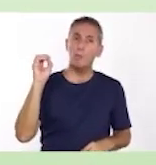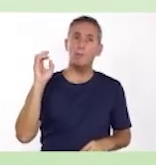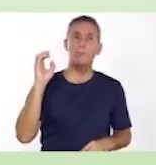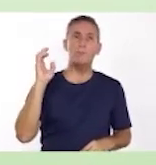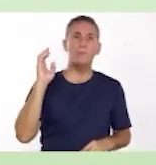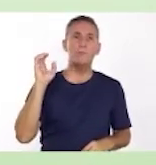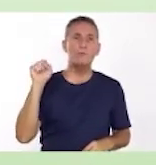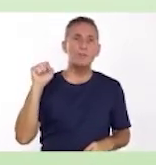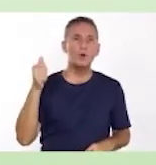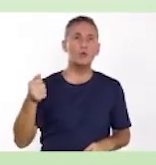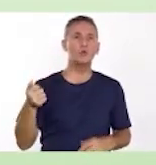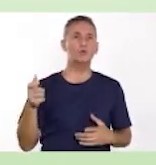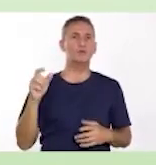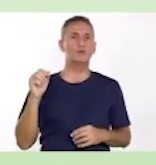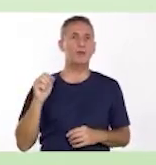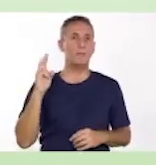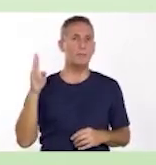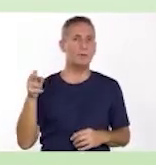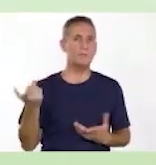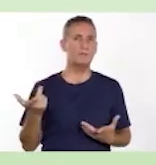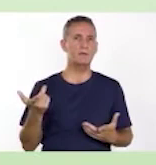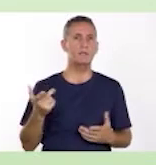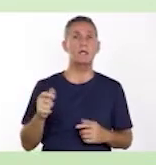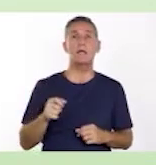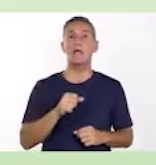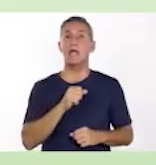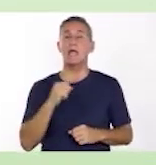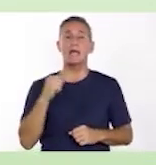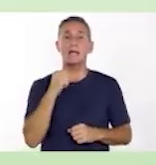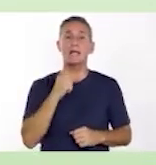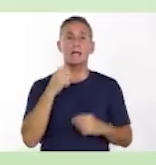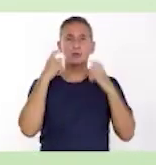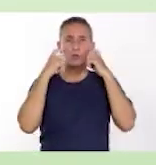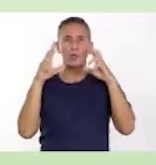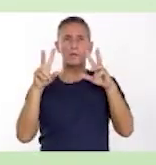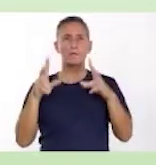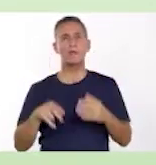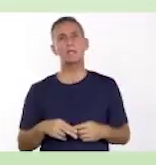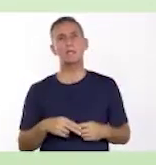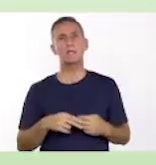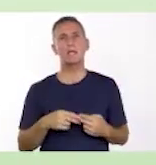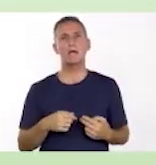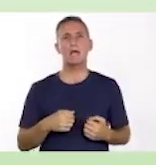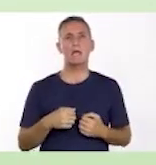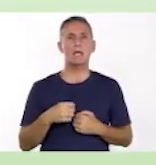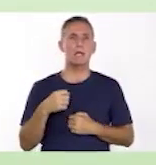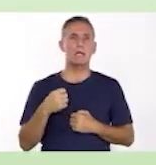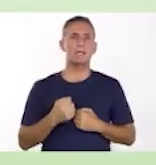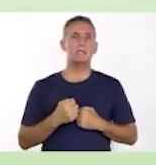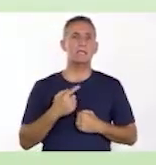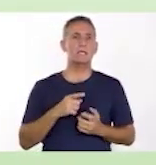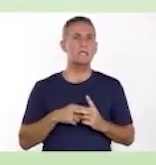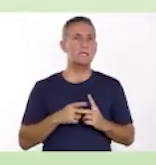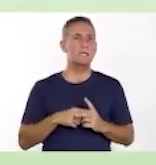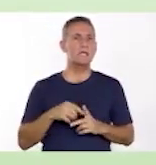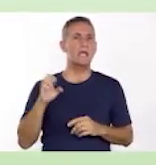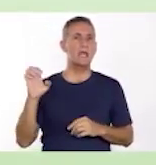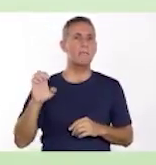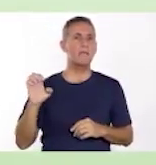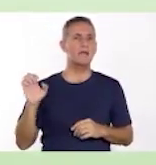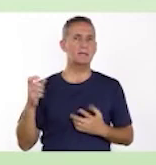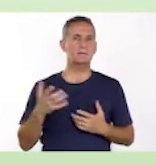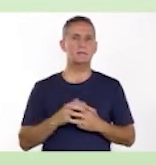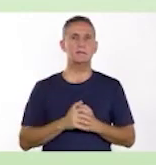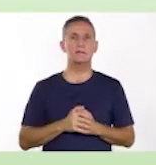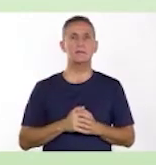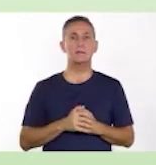1895, y Cantos de Vida y Esperanza, y como se dice aquí, muy significativo. Aquí él